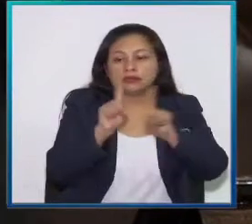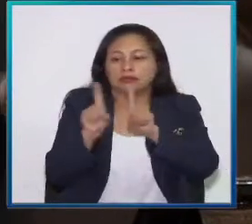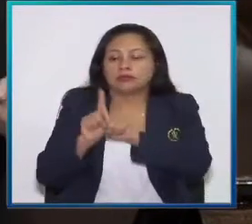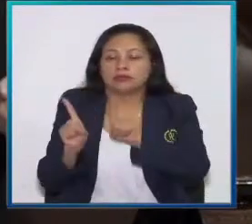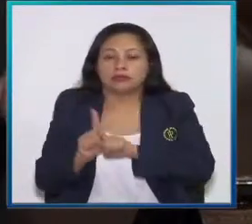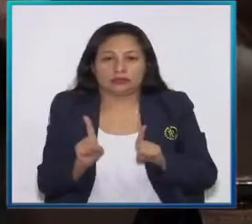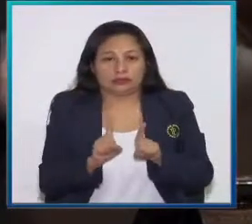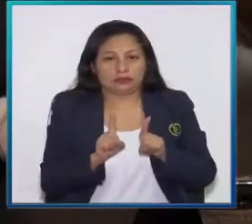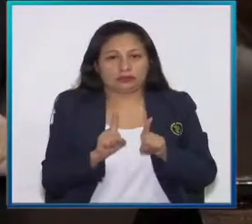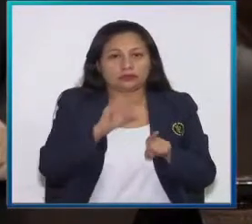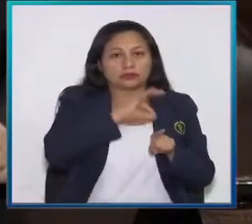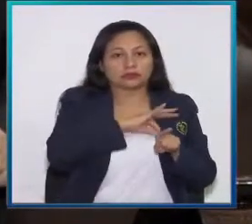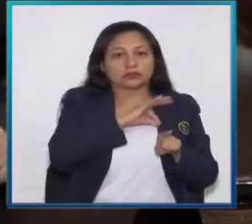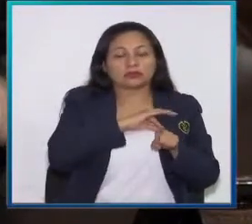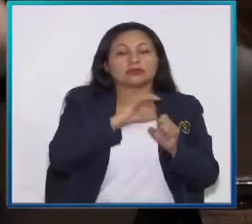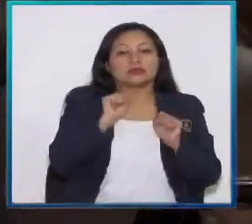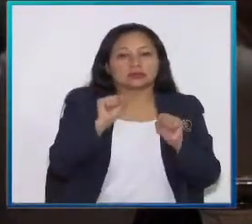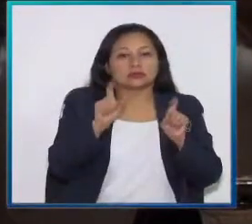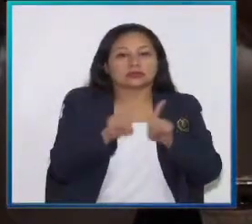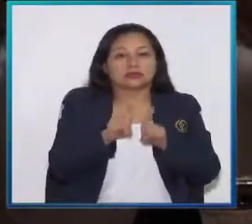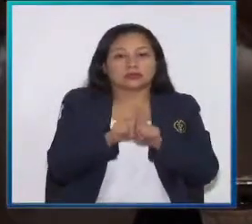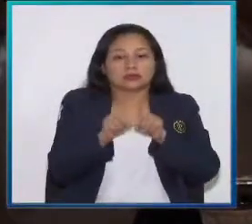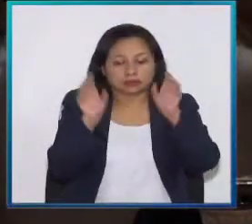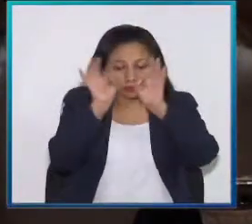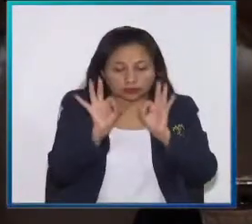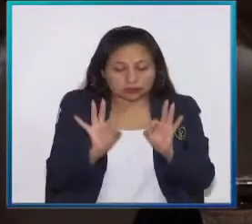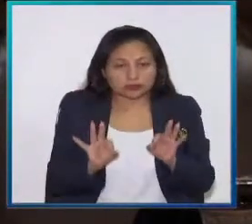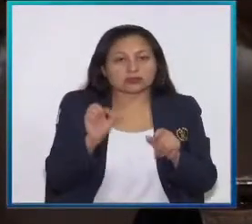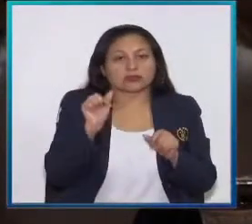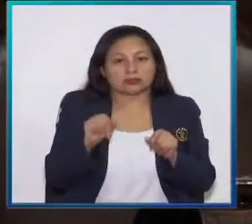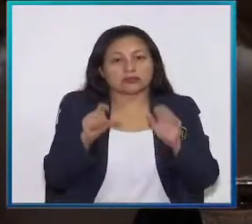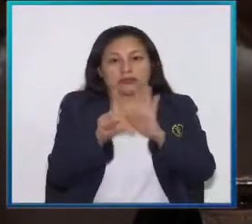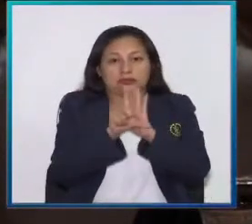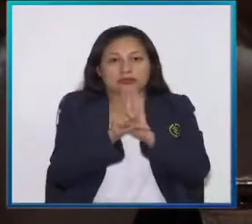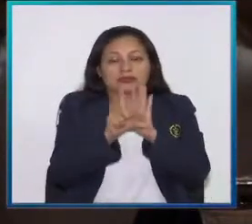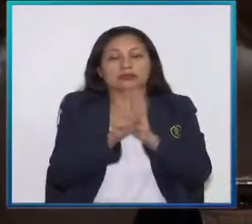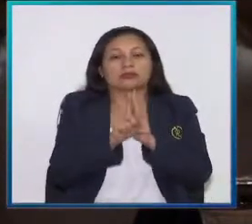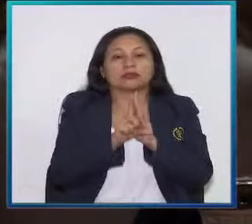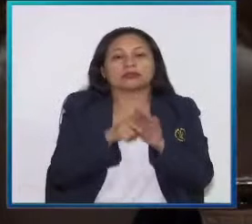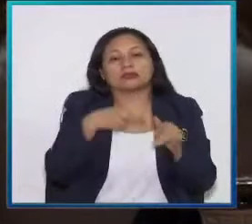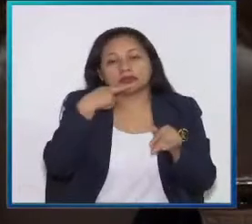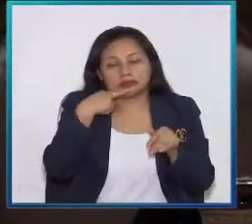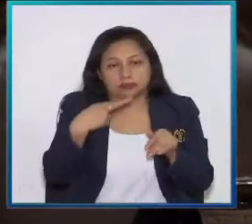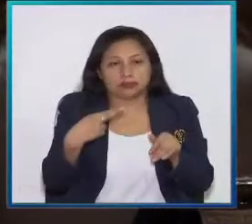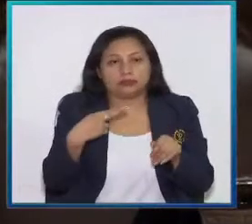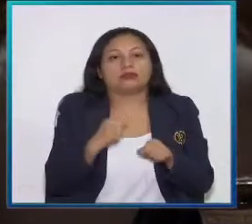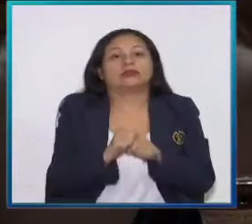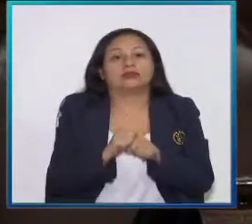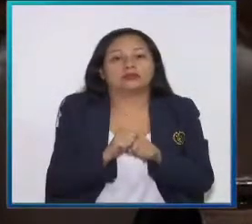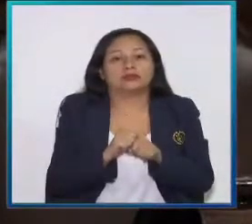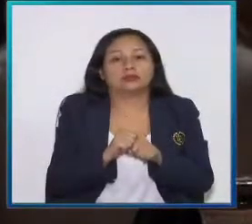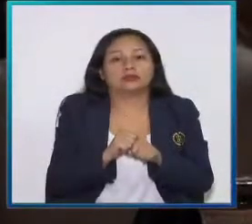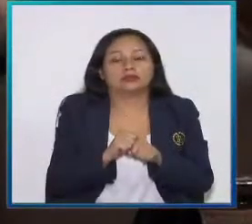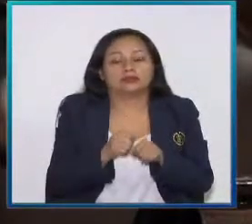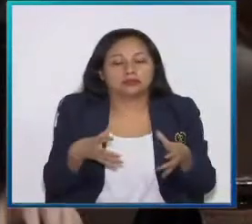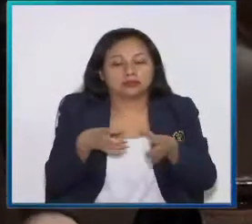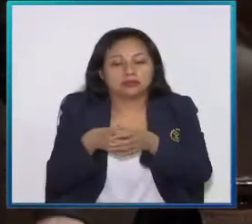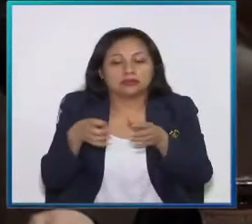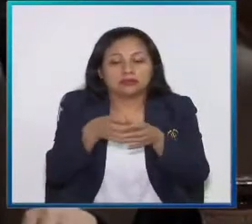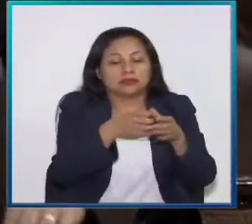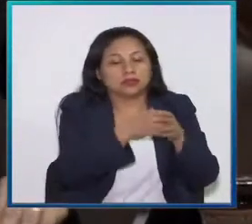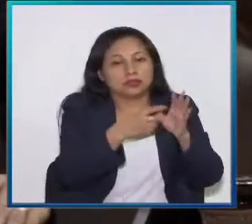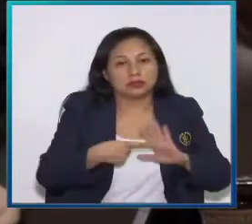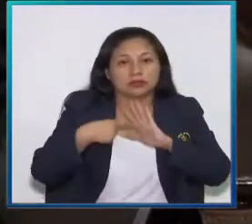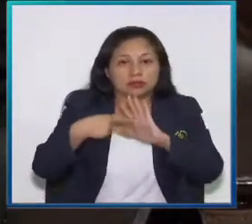distintos sectores sociales para poder conformar esta ley y que responda a que las comisiones